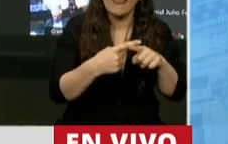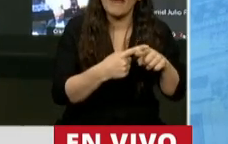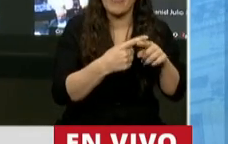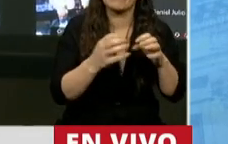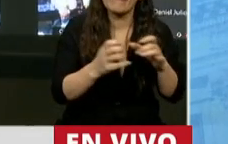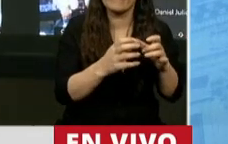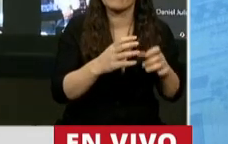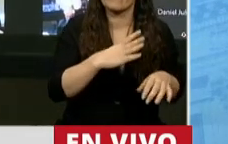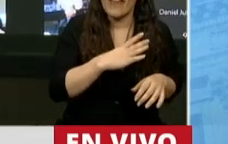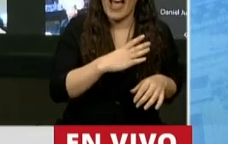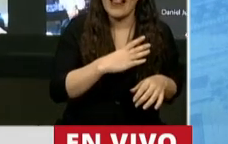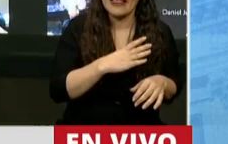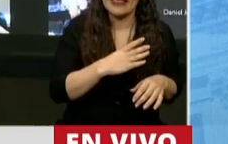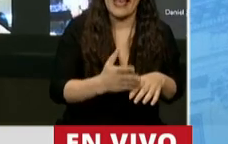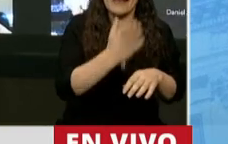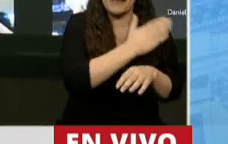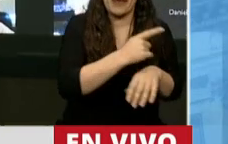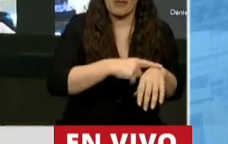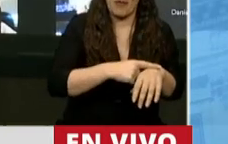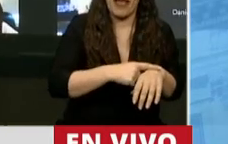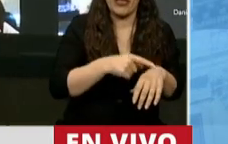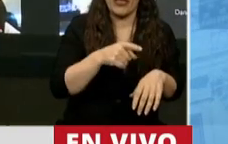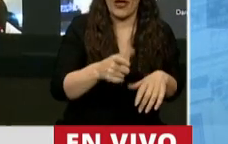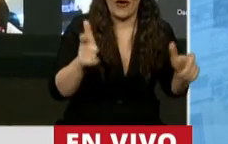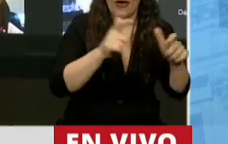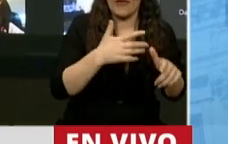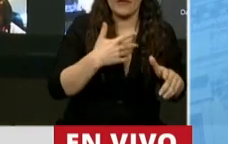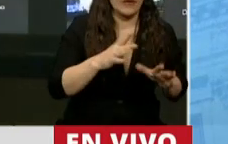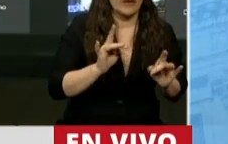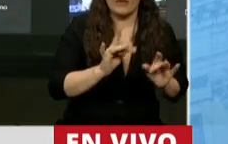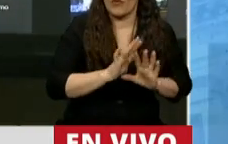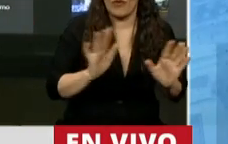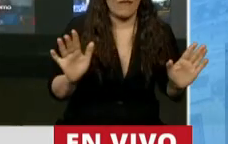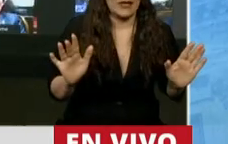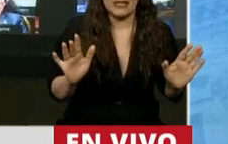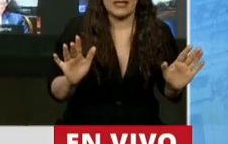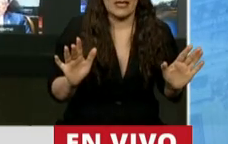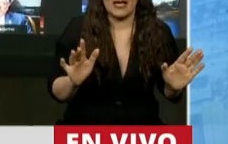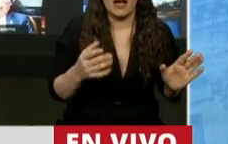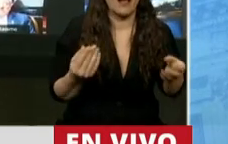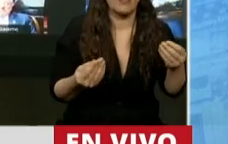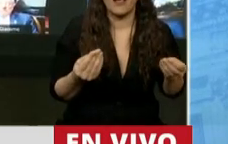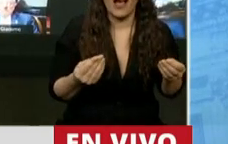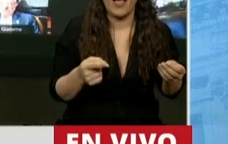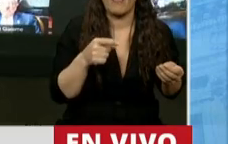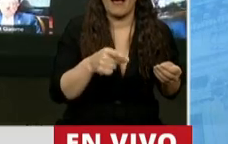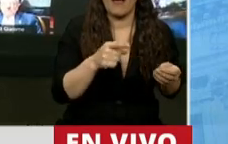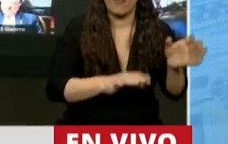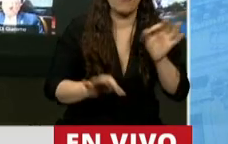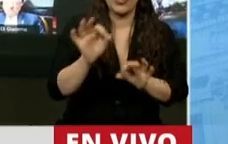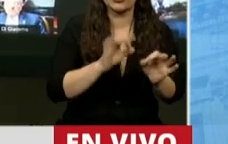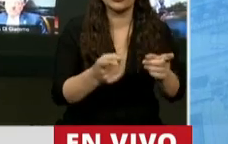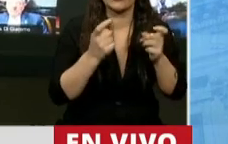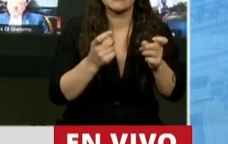fue para mí imposible legislar, estableciendo justamente lo que merece este tipo de